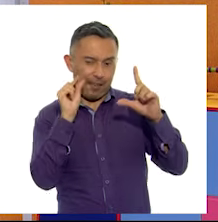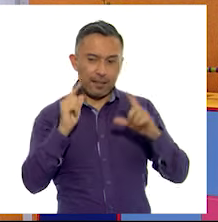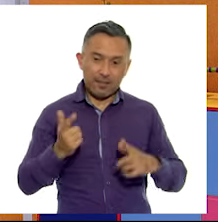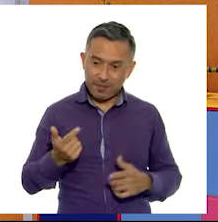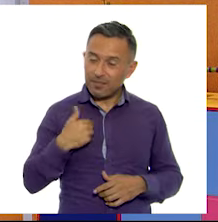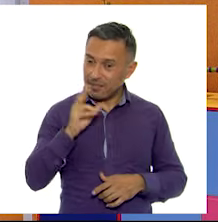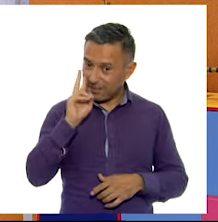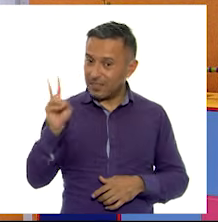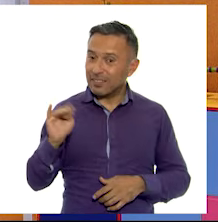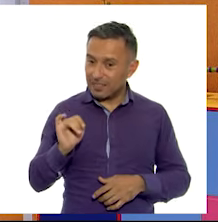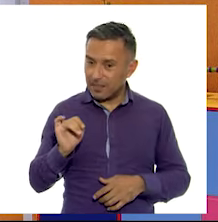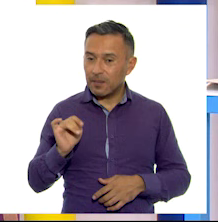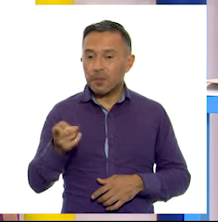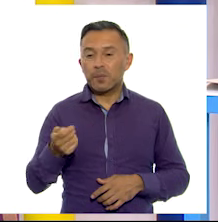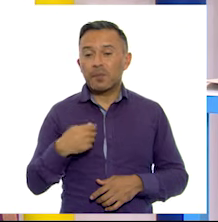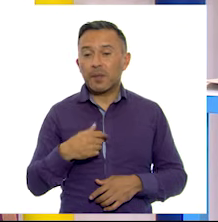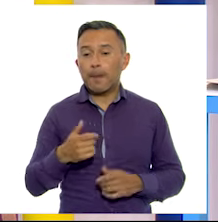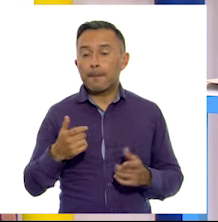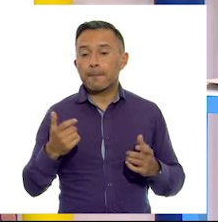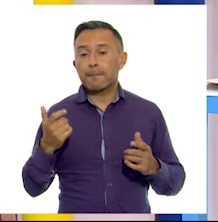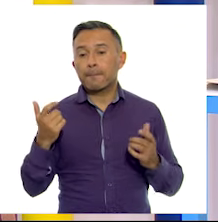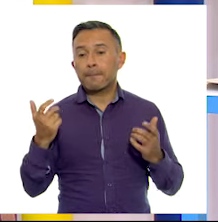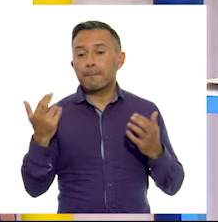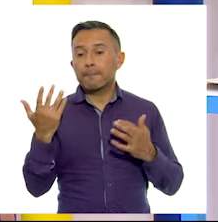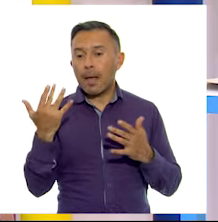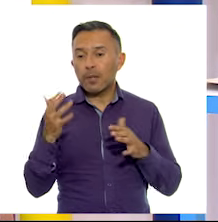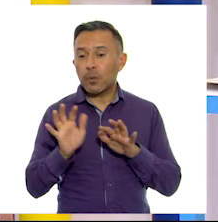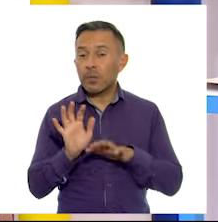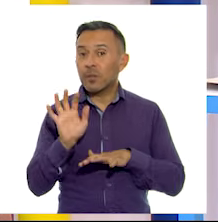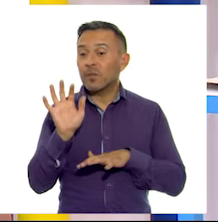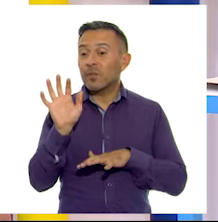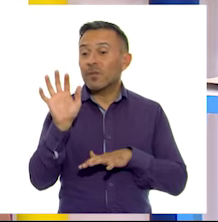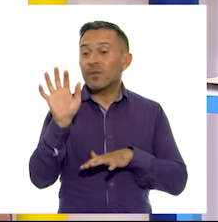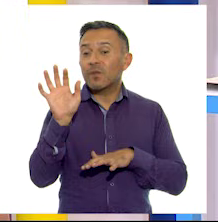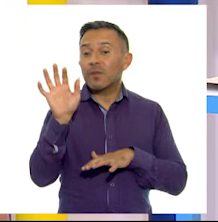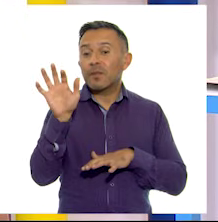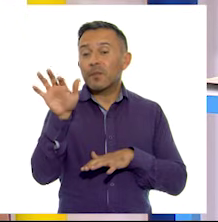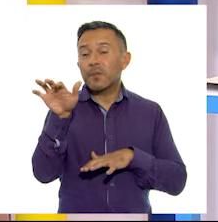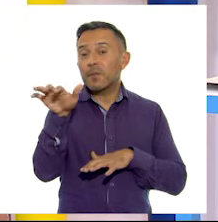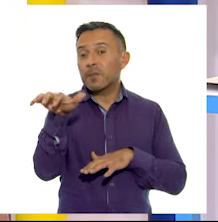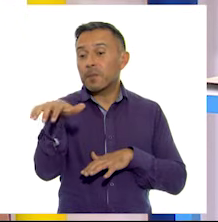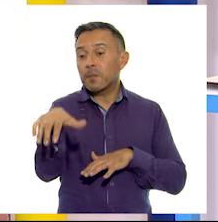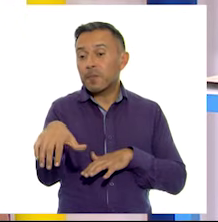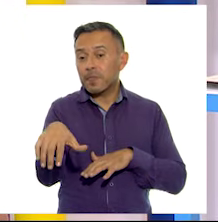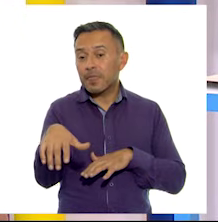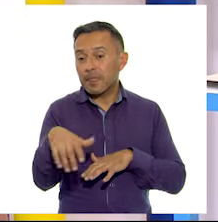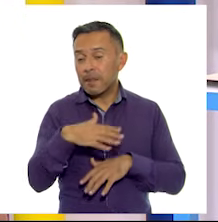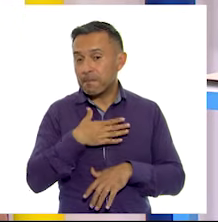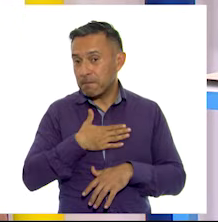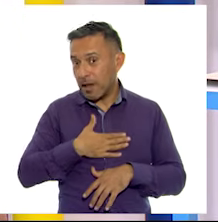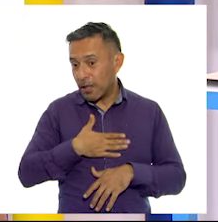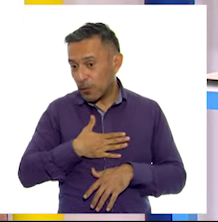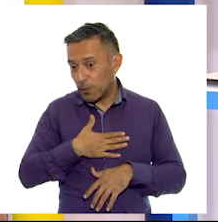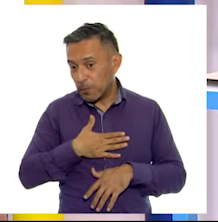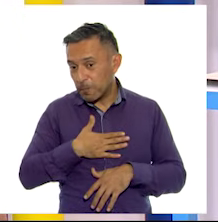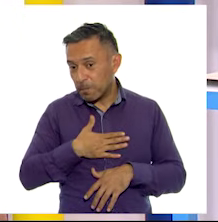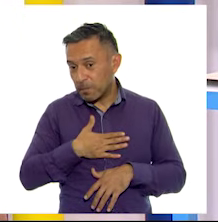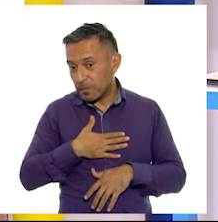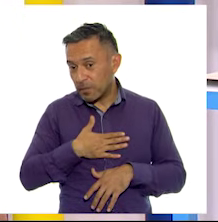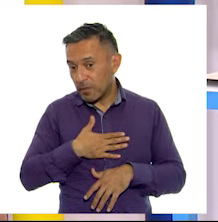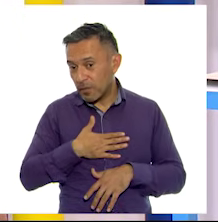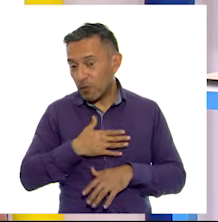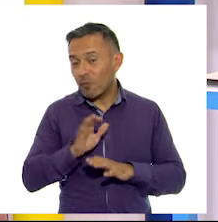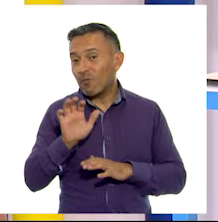vamos a ponerle su manita como si se fuera a preparar para darse un baño. Y a lo mejor la otra la tiene en